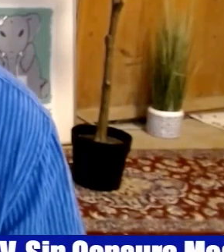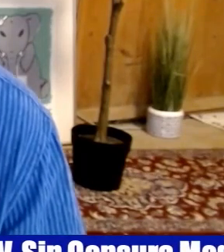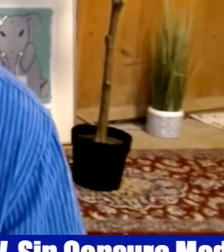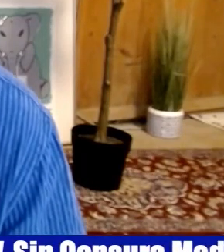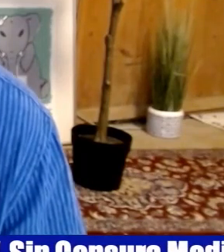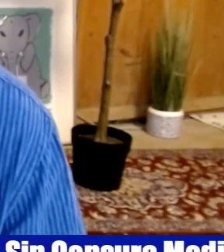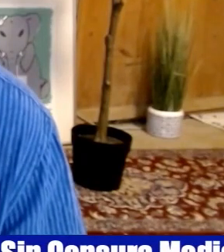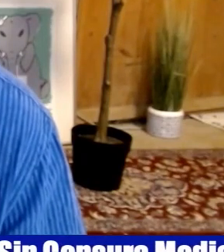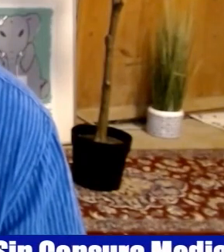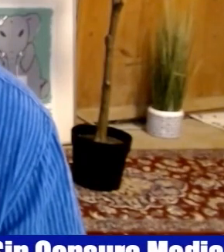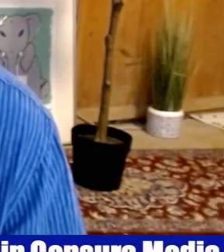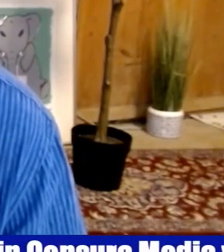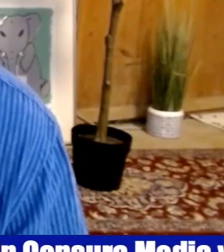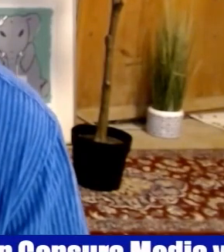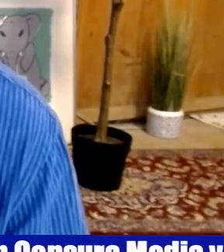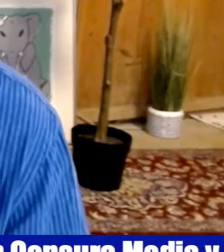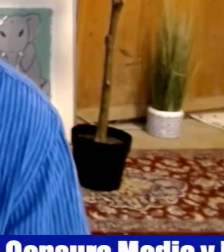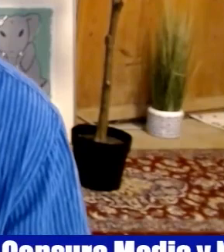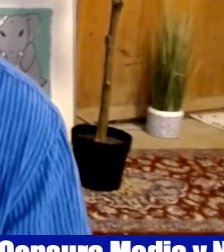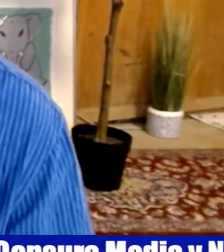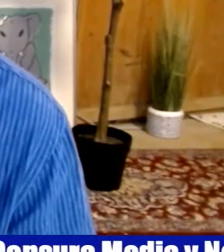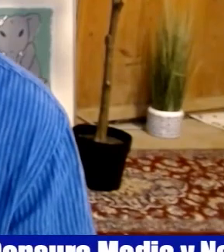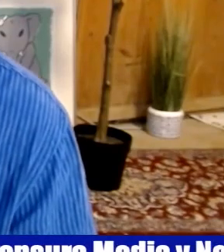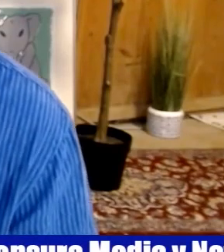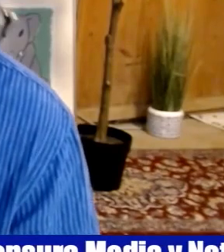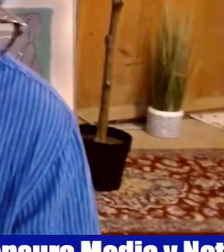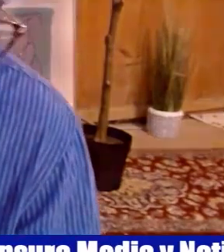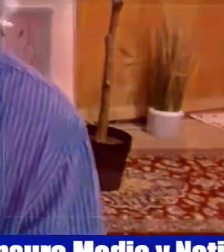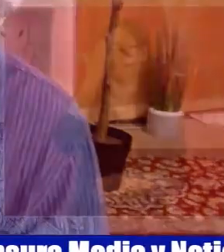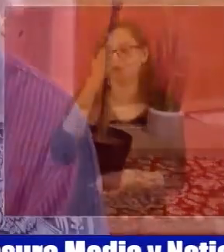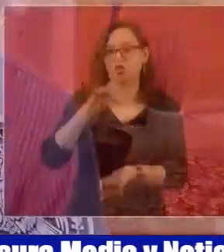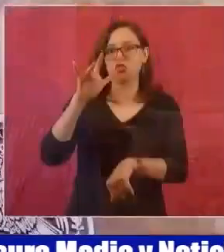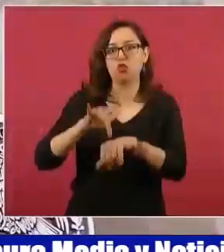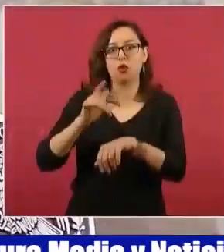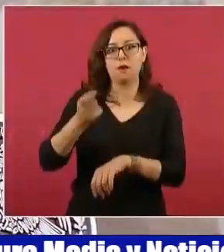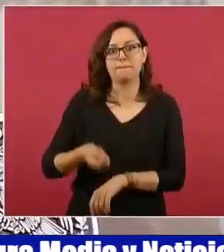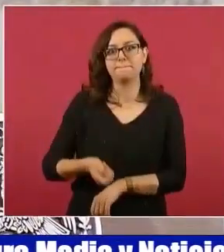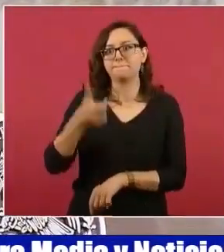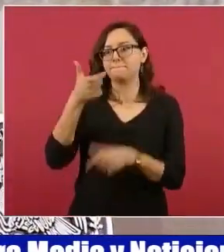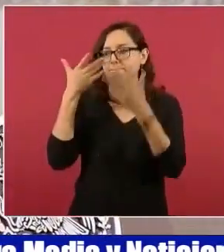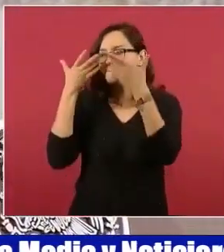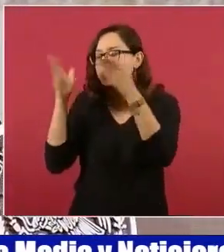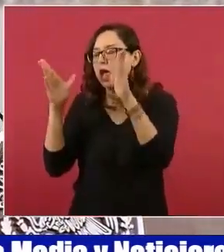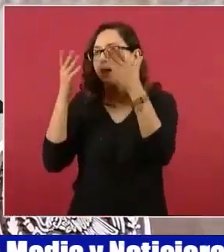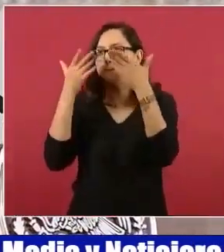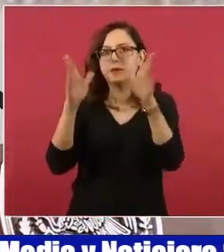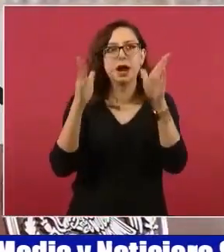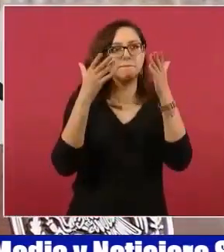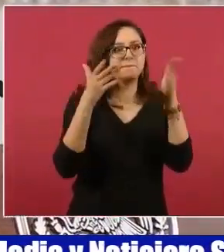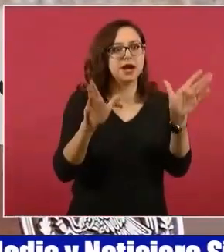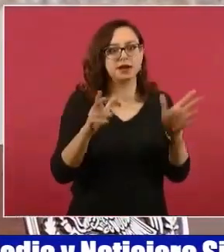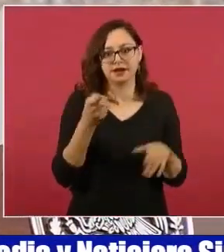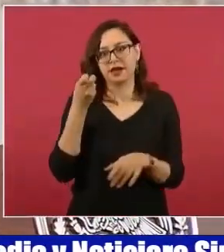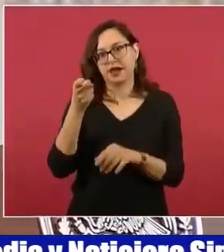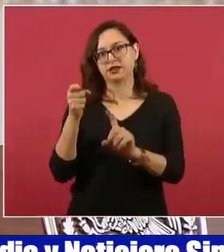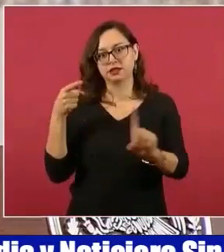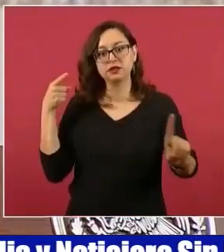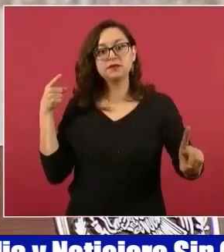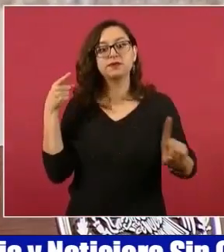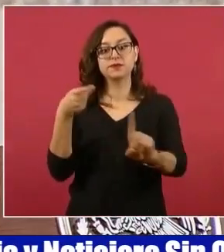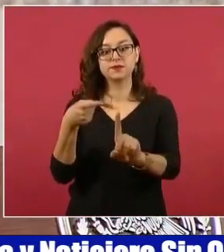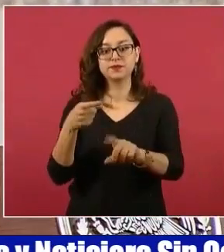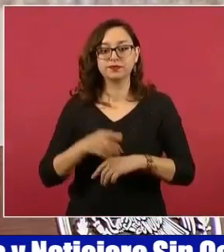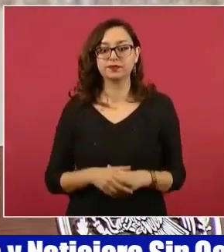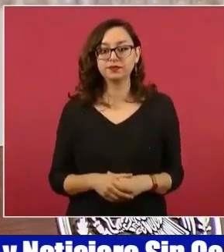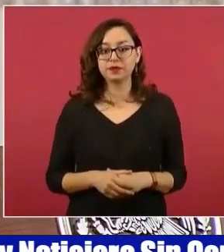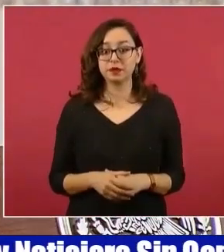Hoy el presidente López Obrador aseguró que a él no le corresponde exigirle a Peña Nieto que